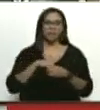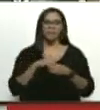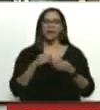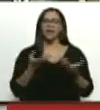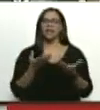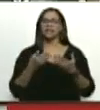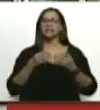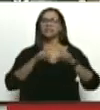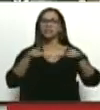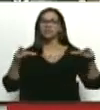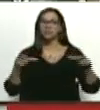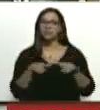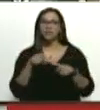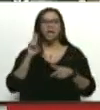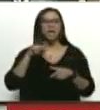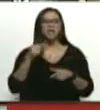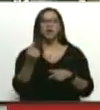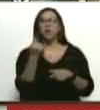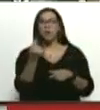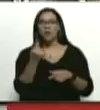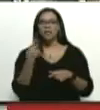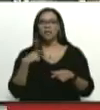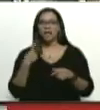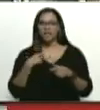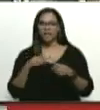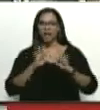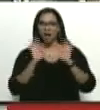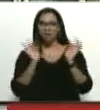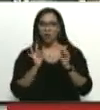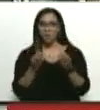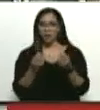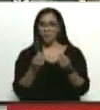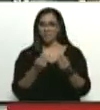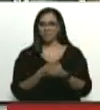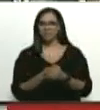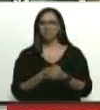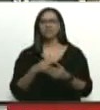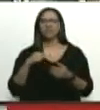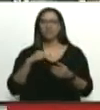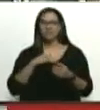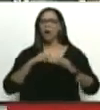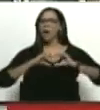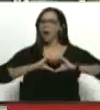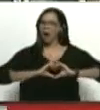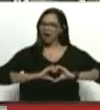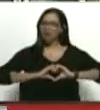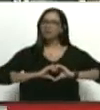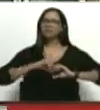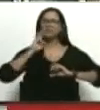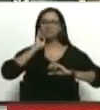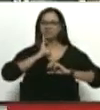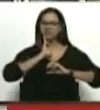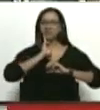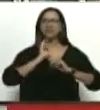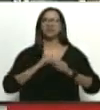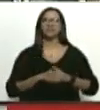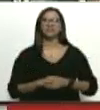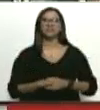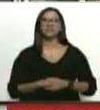negocio ni en ningún otro que tenga carácter comercial. Soy de todo corazón Simón